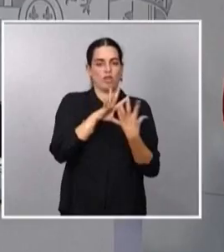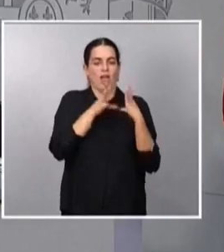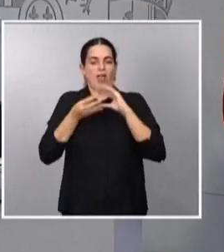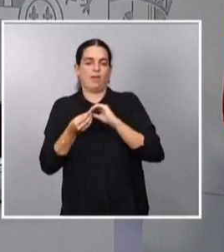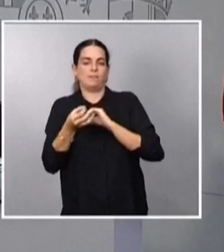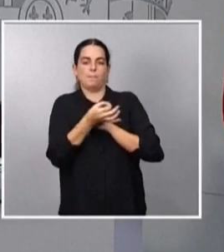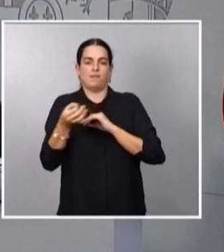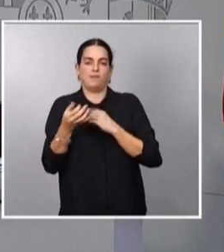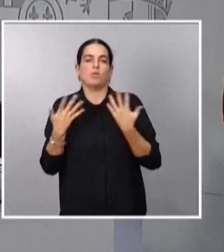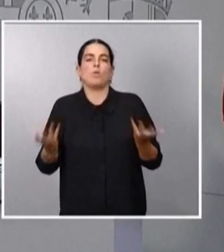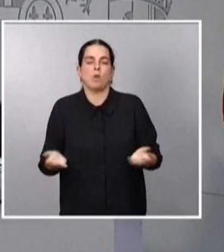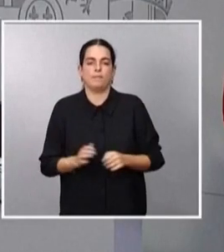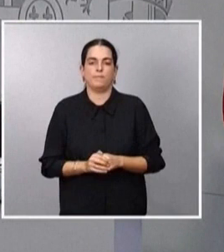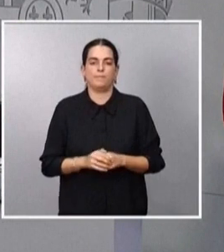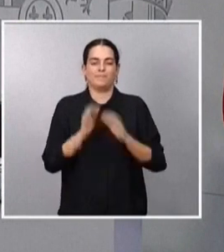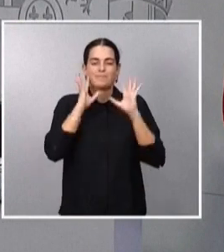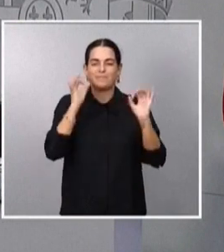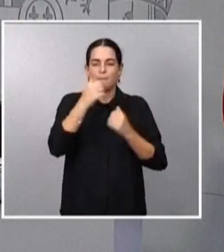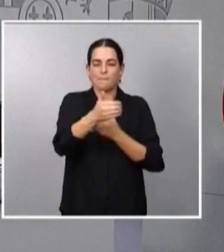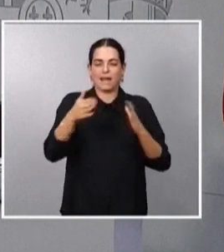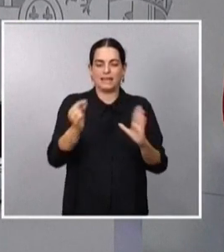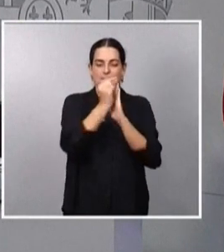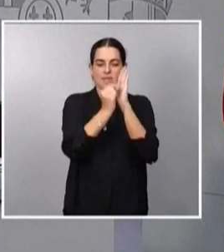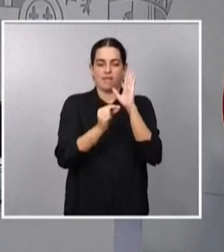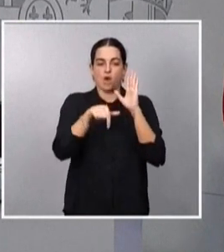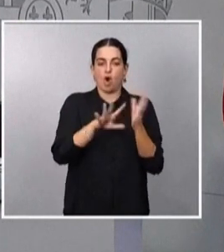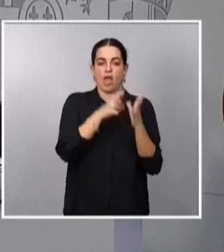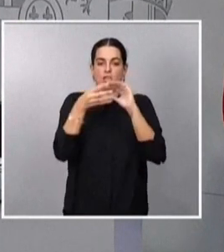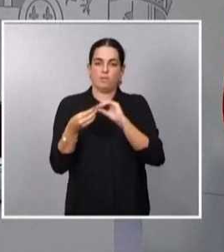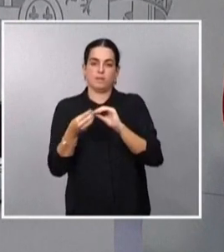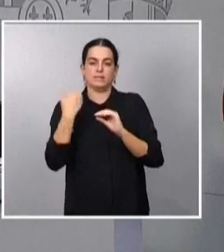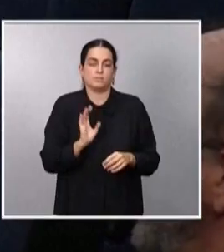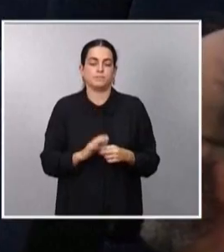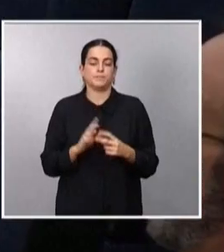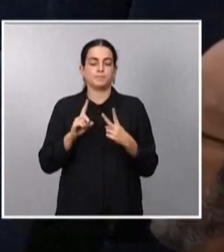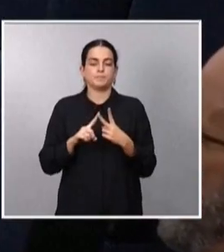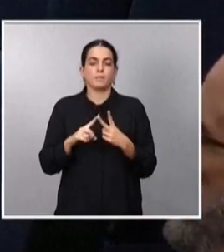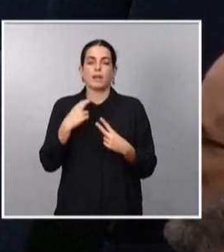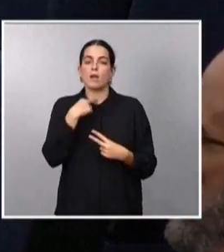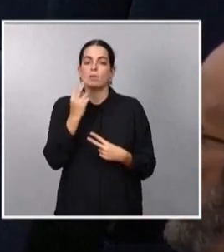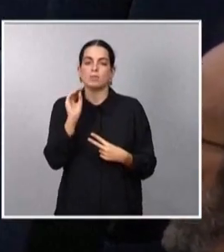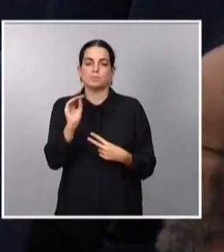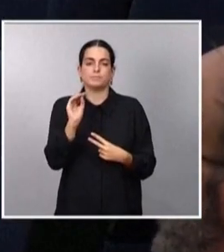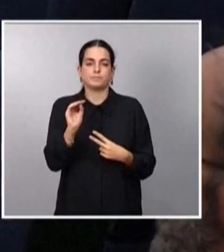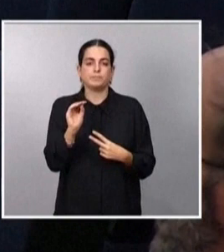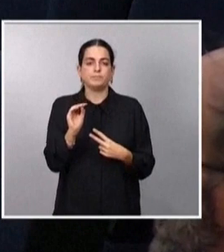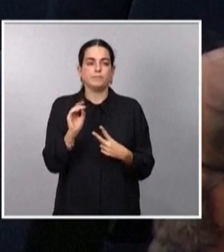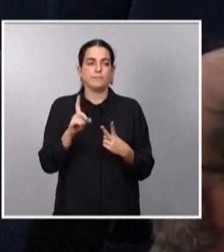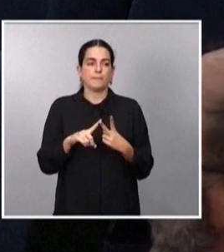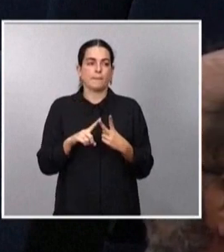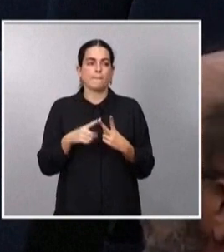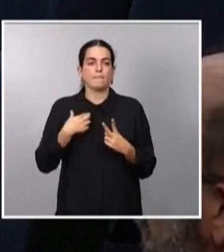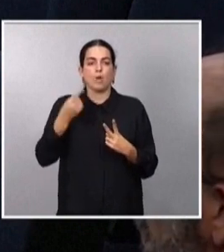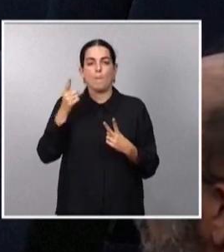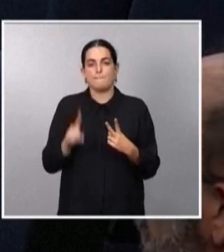dificultades a hacer frente a la subida de los tipos de interés de sus préstamos la ministra de economía española nadie calviño anunció los detalles